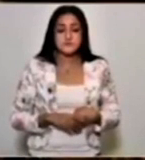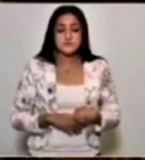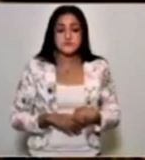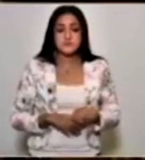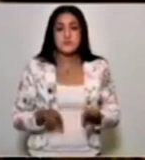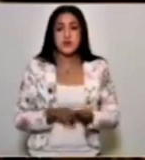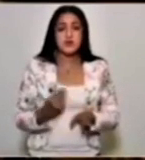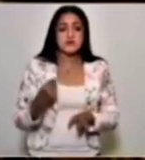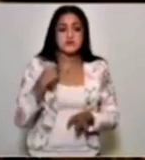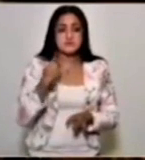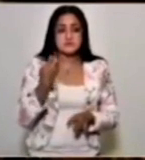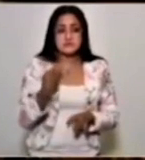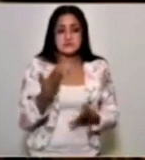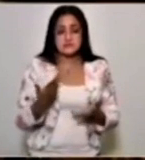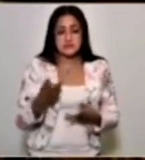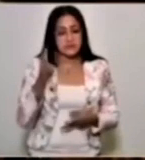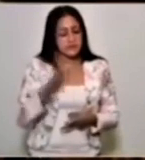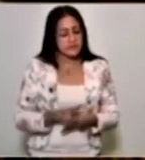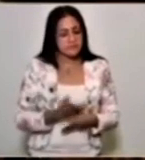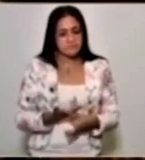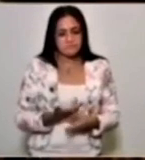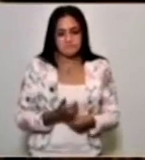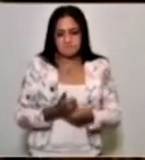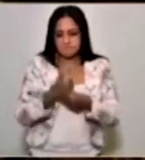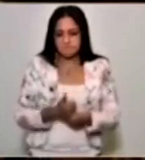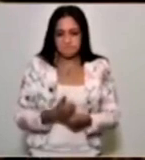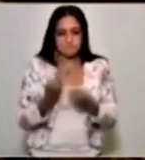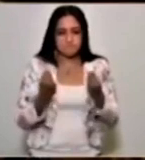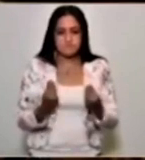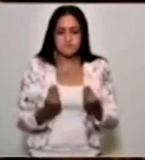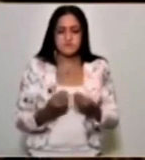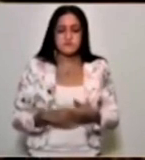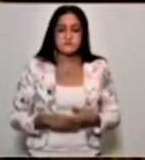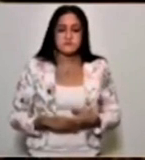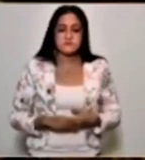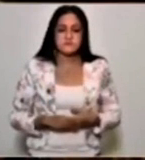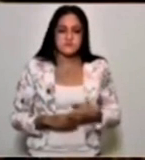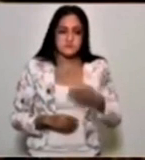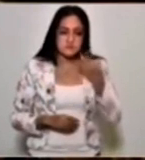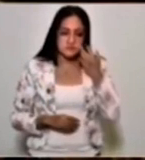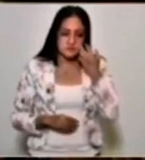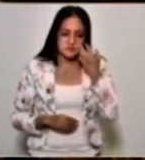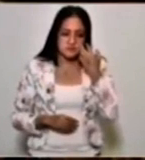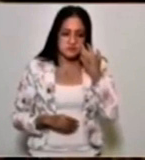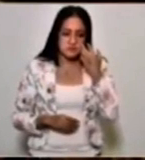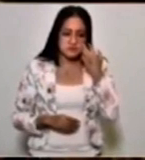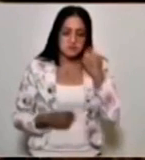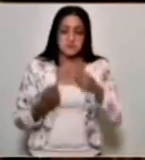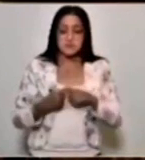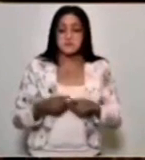asesinatos sangrientos, muy sangrientos, que de verdad